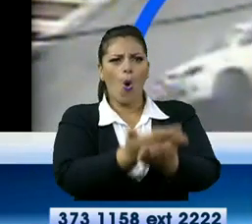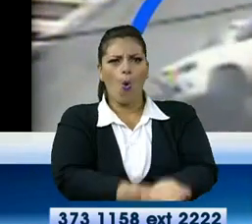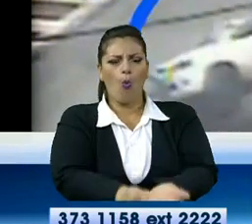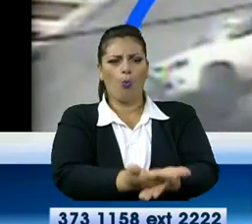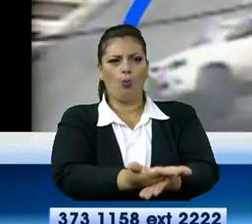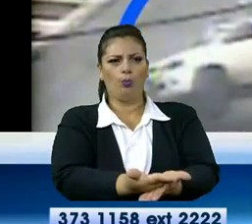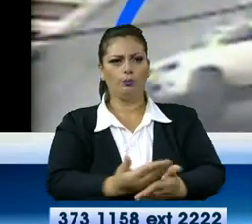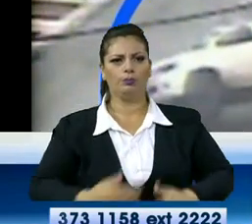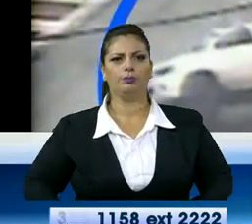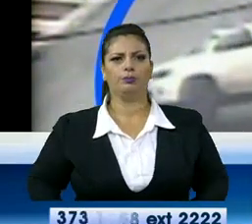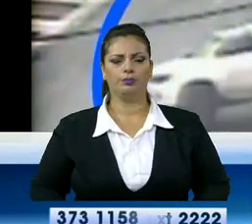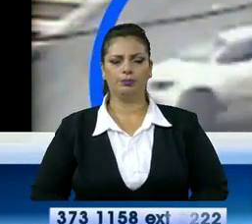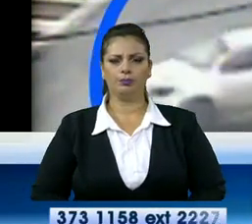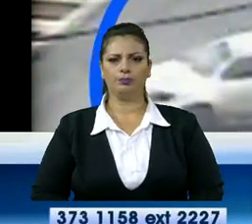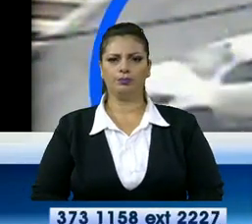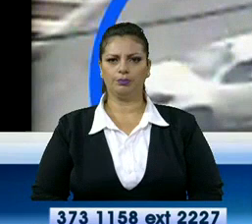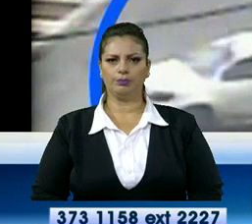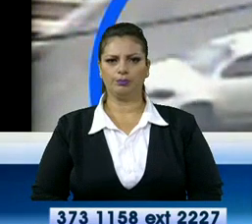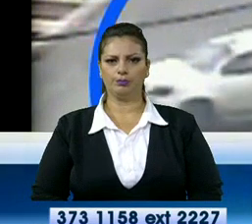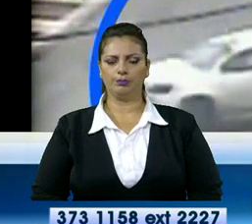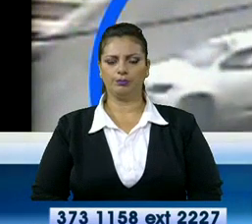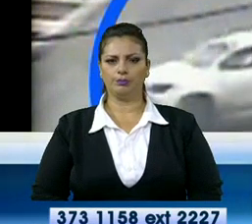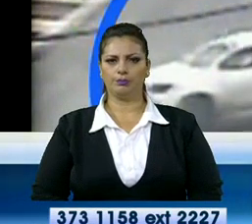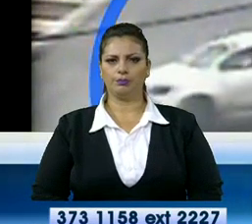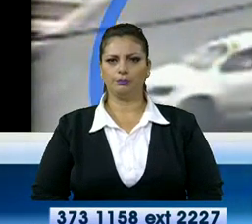atravesada en la vía.